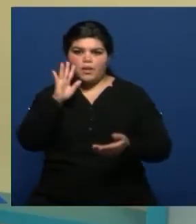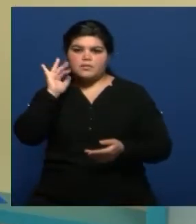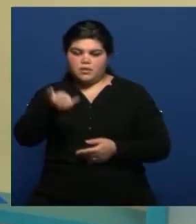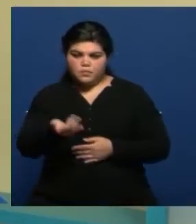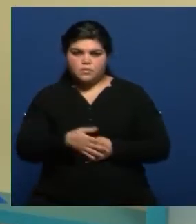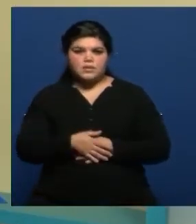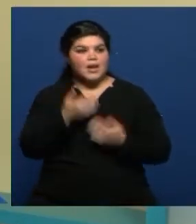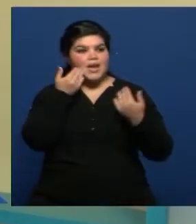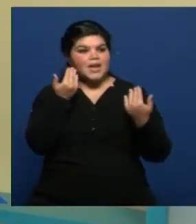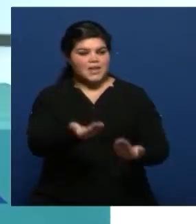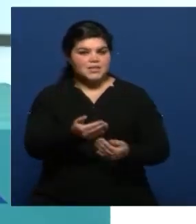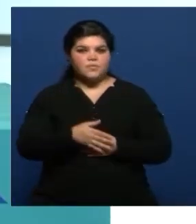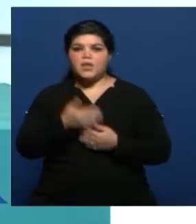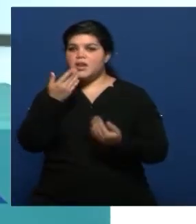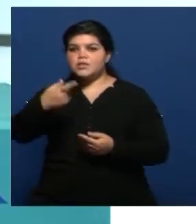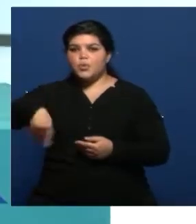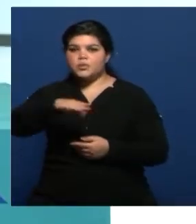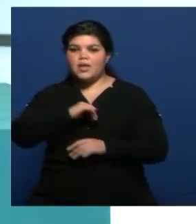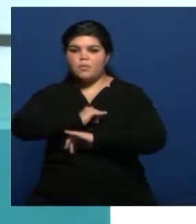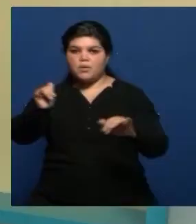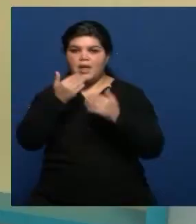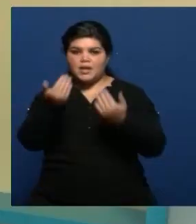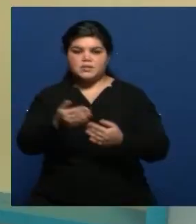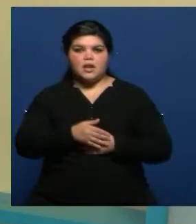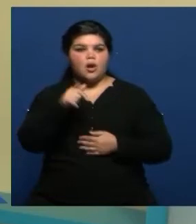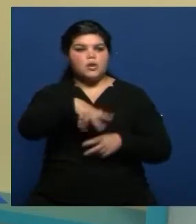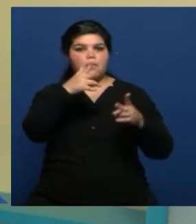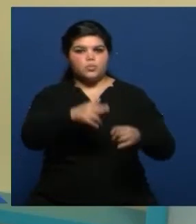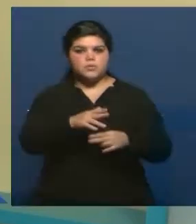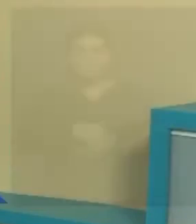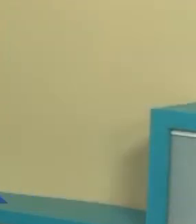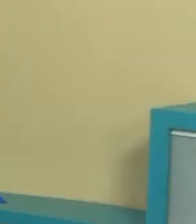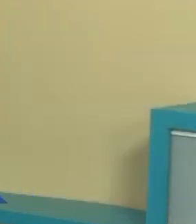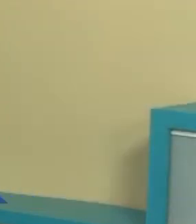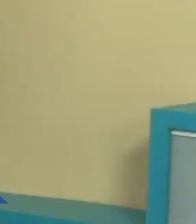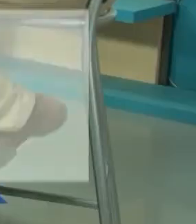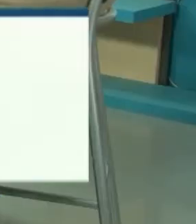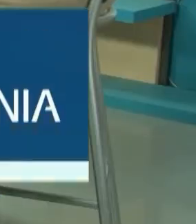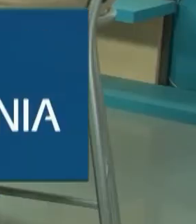agradecidos. Gracias. Gracias a ustedes por difundir esto. Por favor. Hacemos pausa y ya venimos.